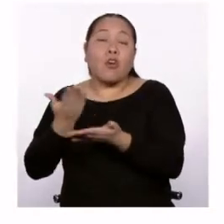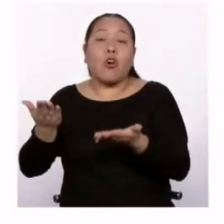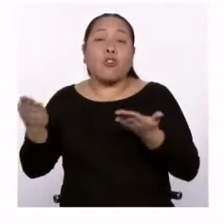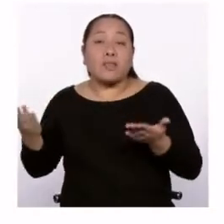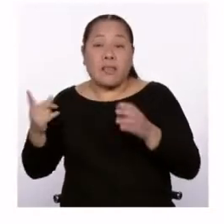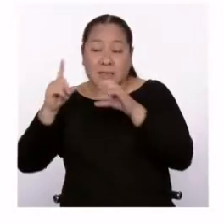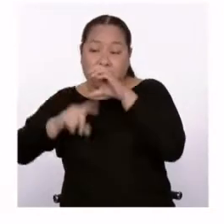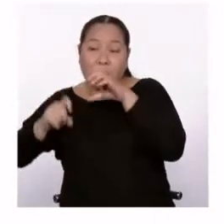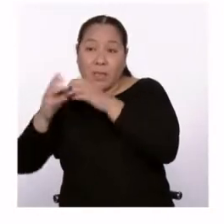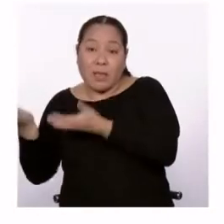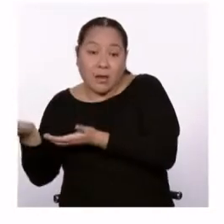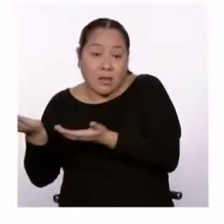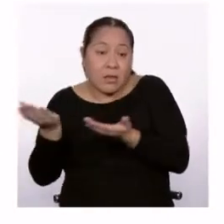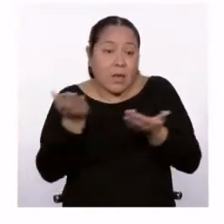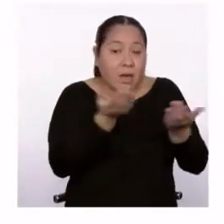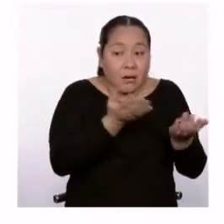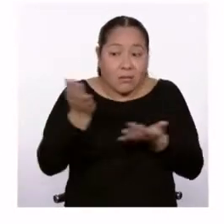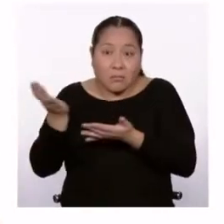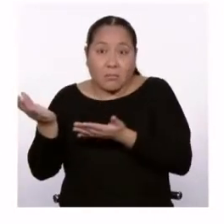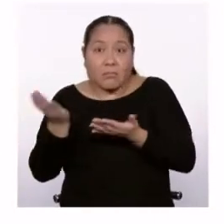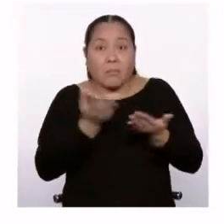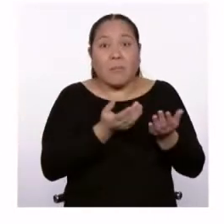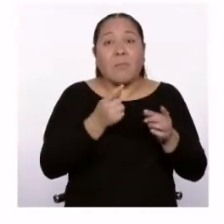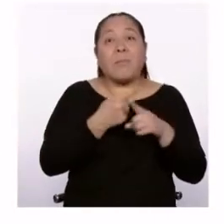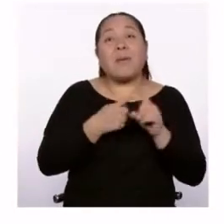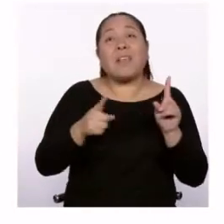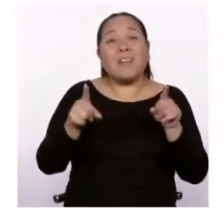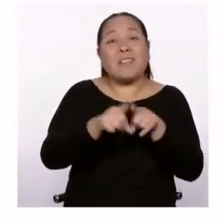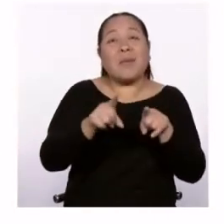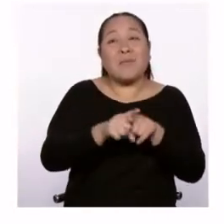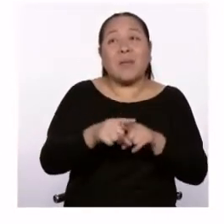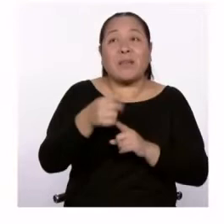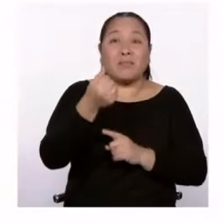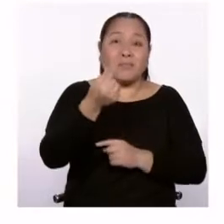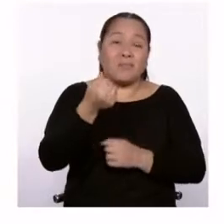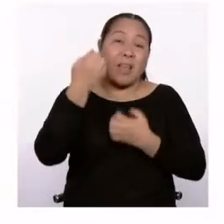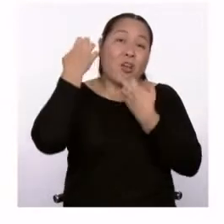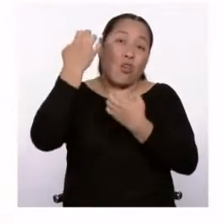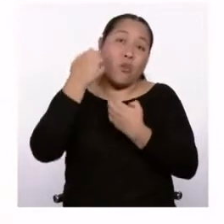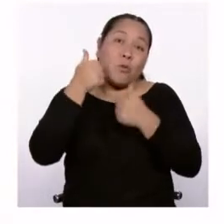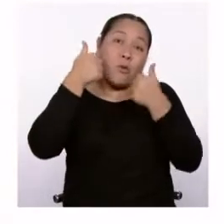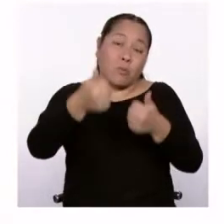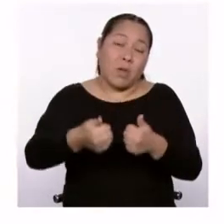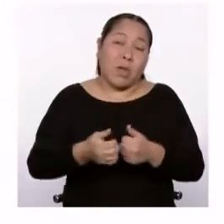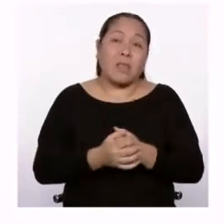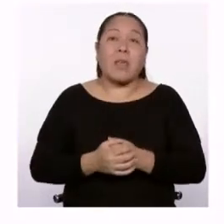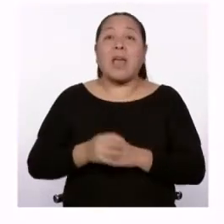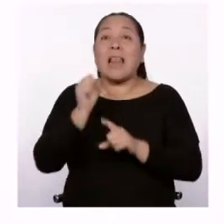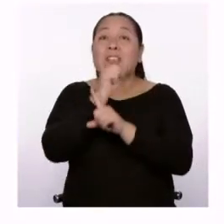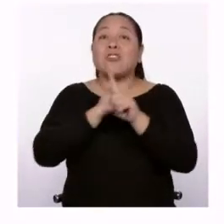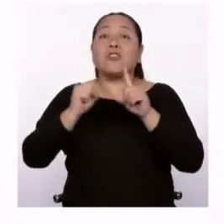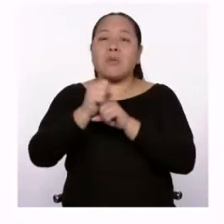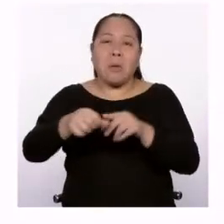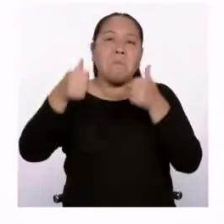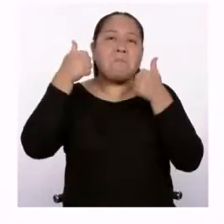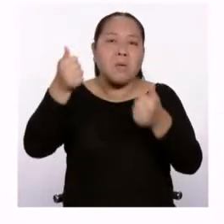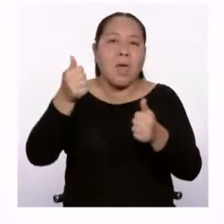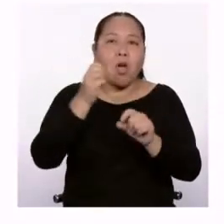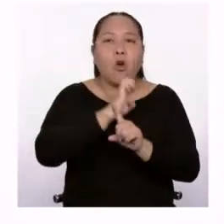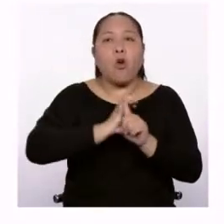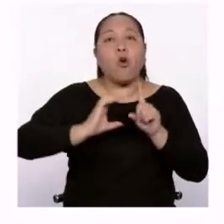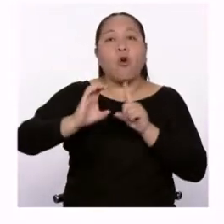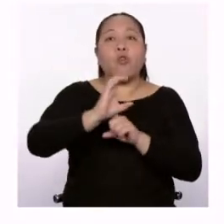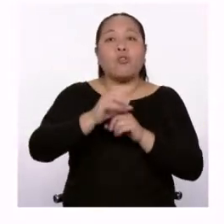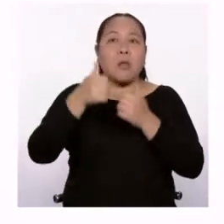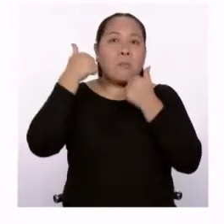no podemos negar que tuvo un impacto positivo en lo económico, en lo social y en lo cultural. Y las estaciones se